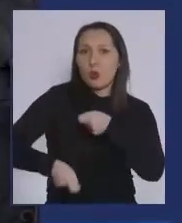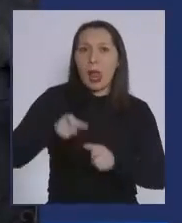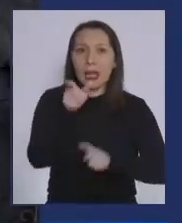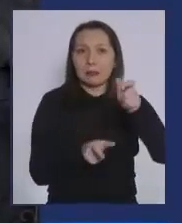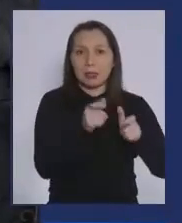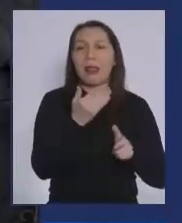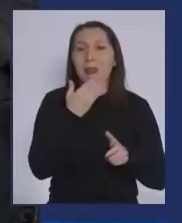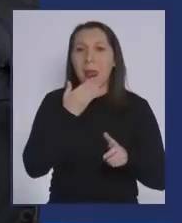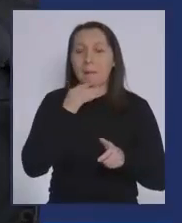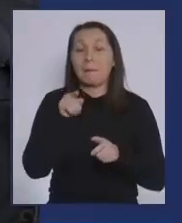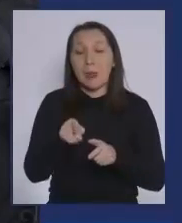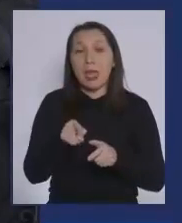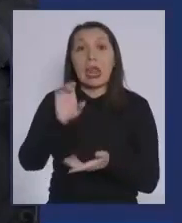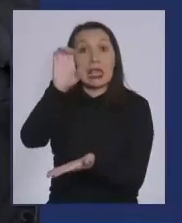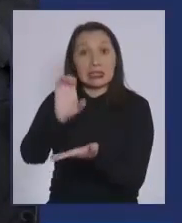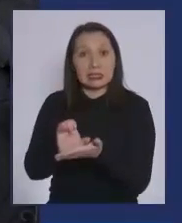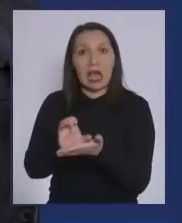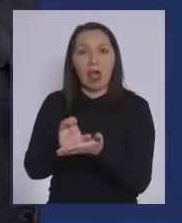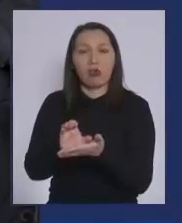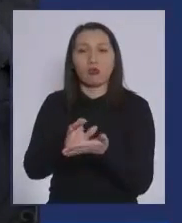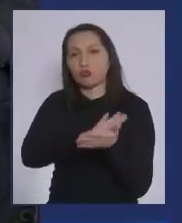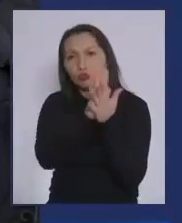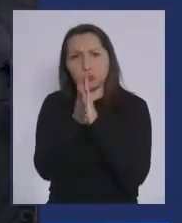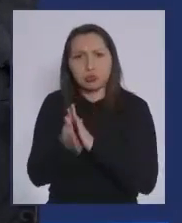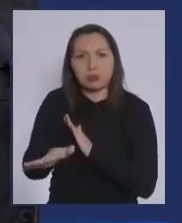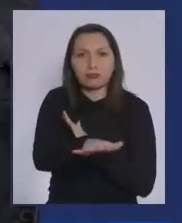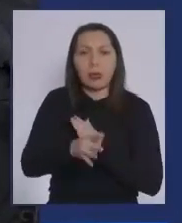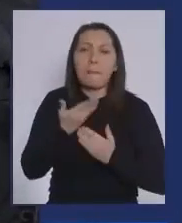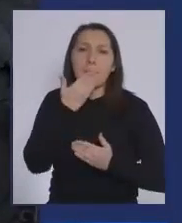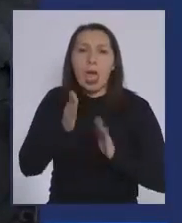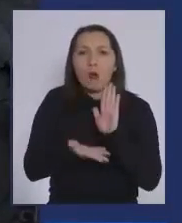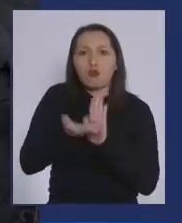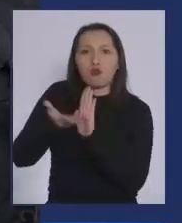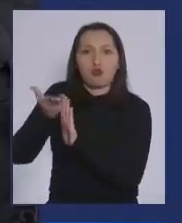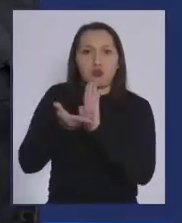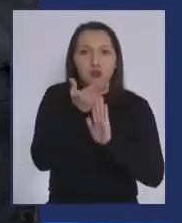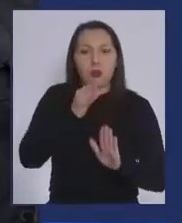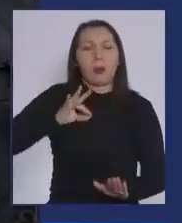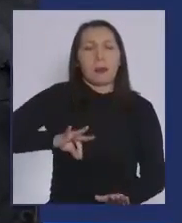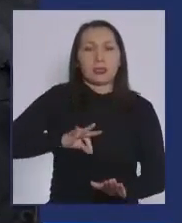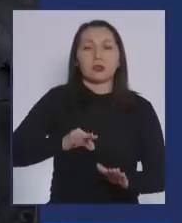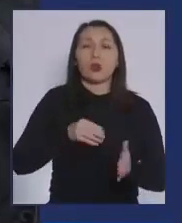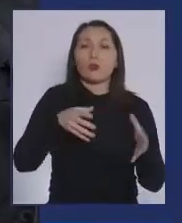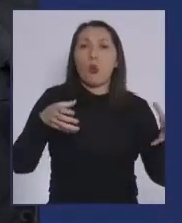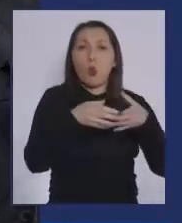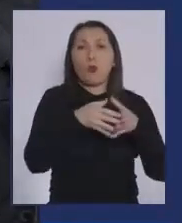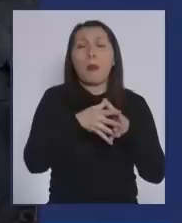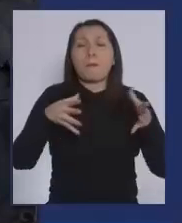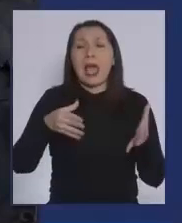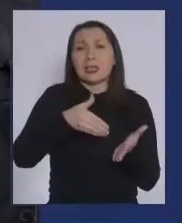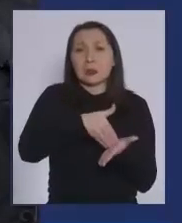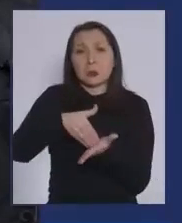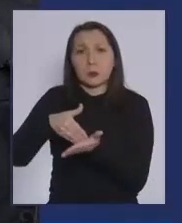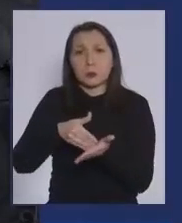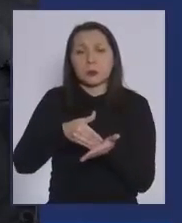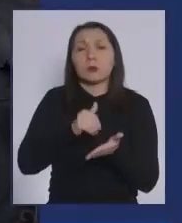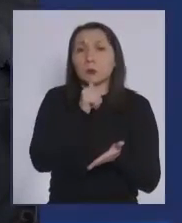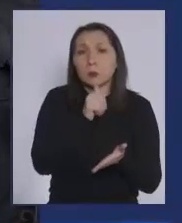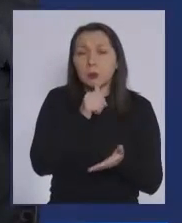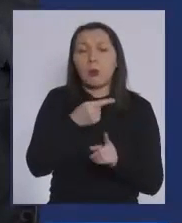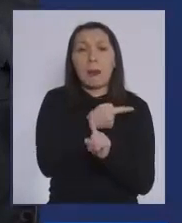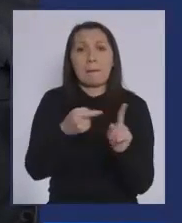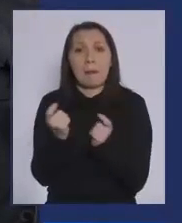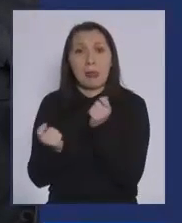las personas y por el estado para mejorar las pensiones de los grupos más vulnerables y de la clase media